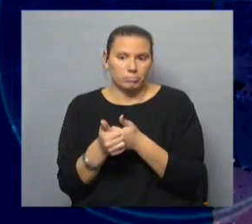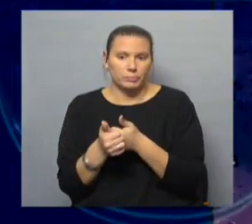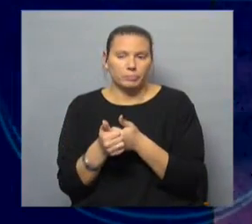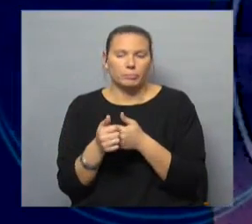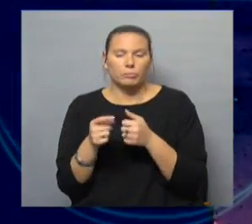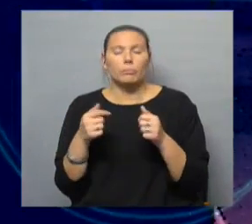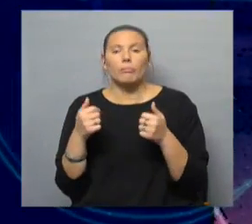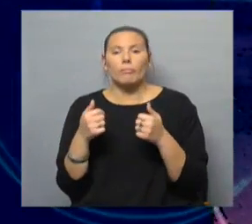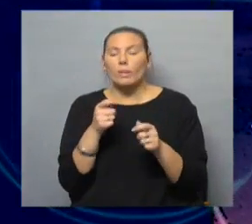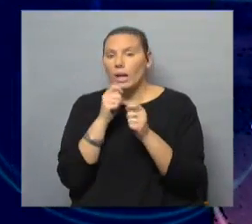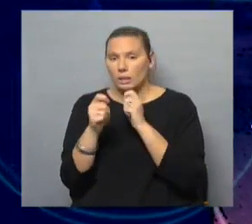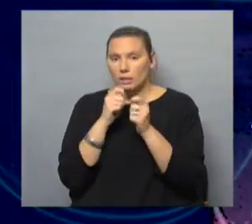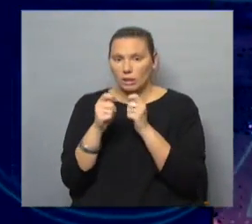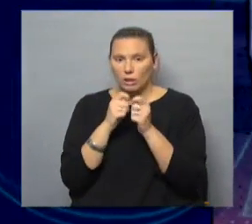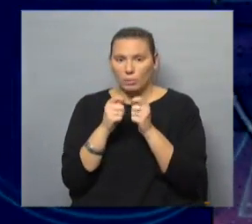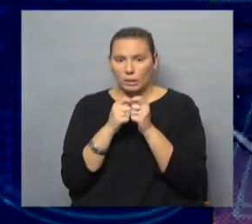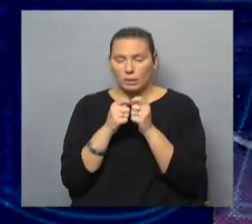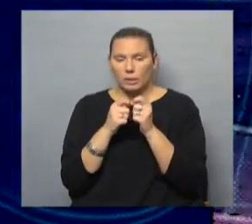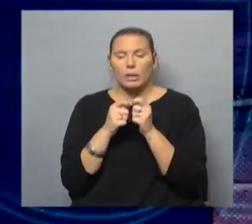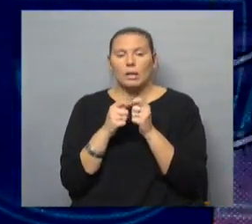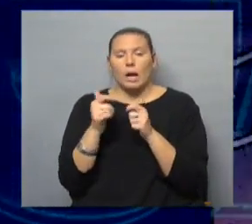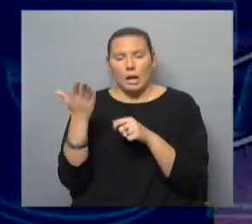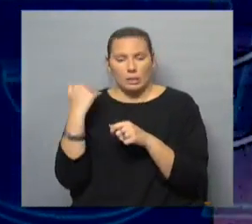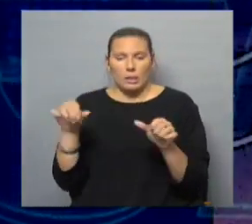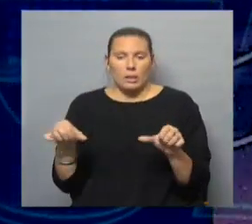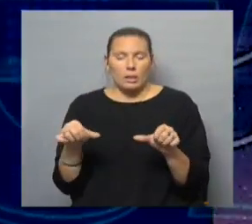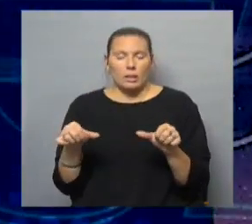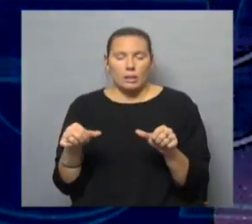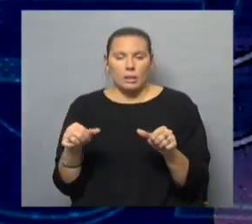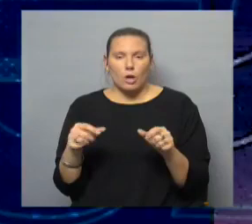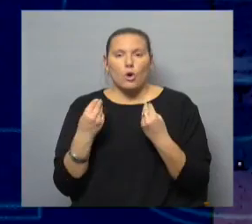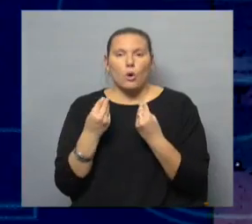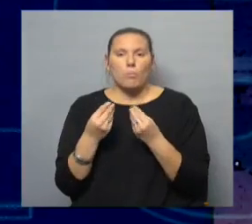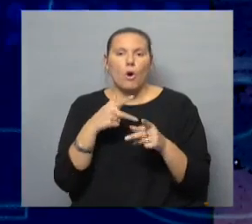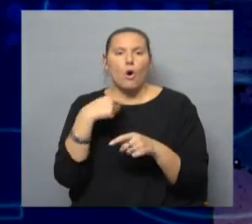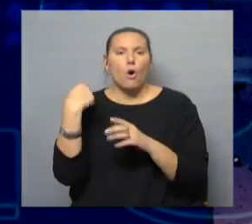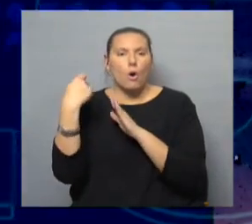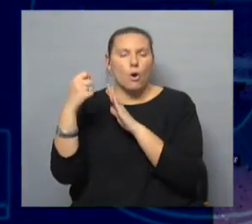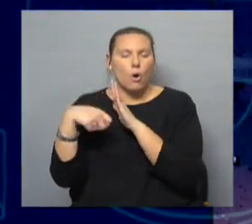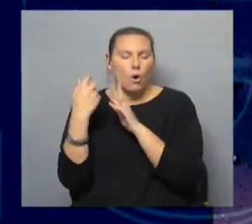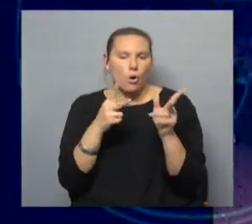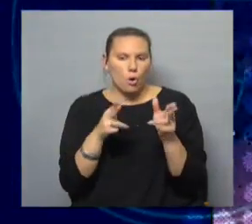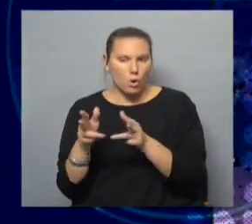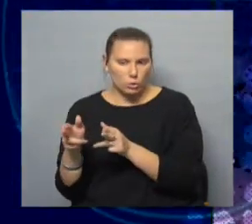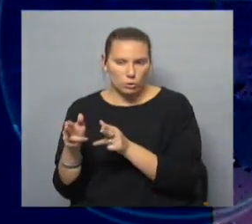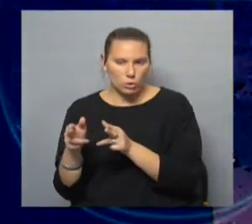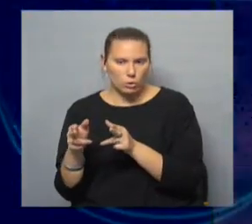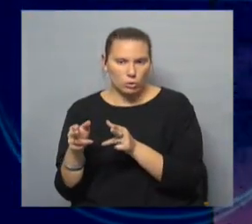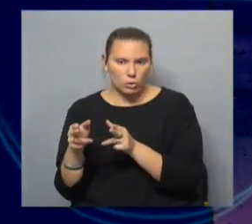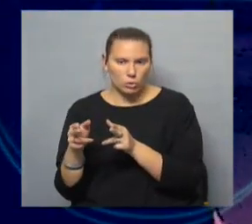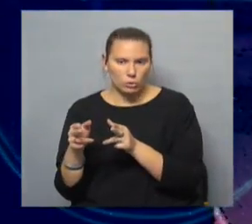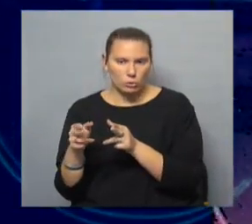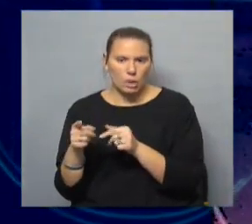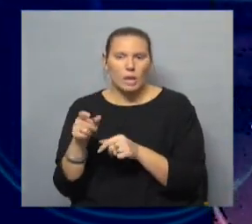En la entrevista que te hicieron en Latido Beat, vos hablás de cómo conseguís los cortometrajes y hablás, ¿no?, el tema de que